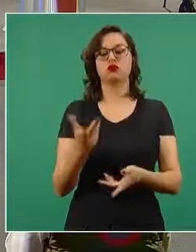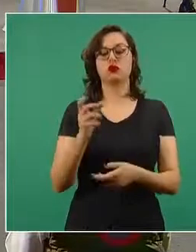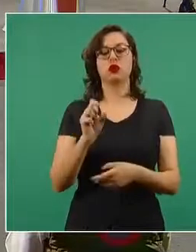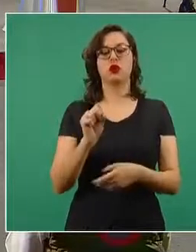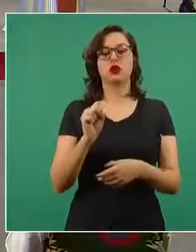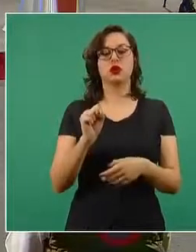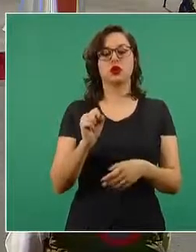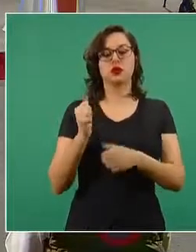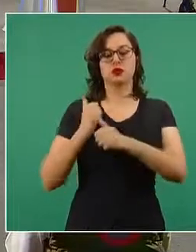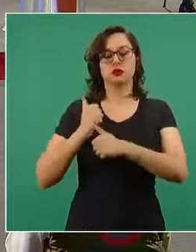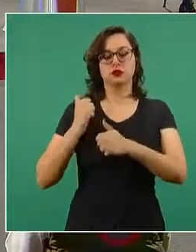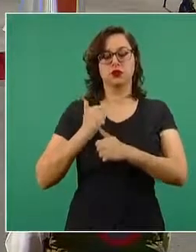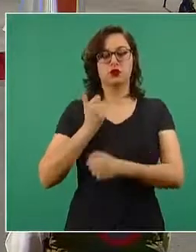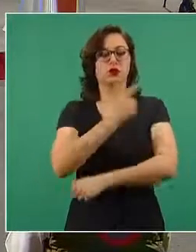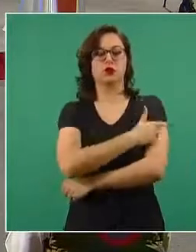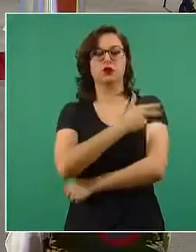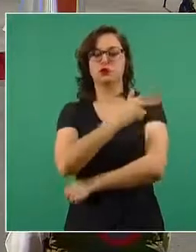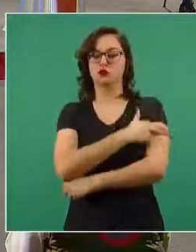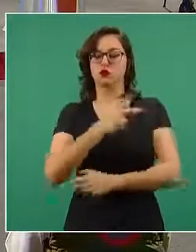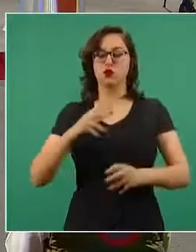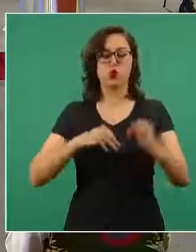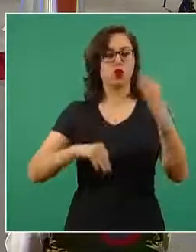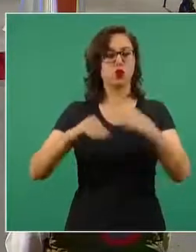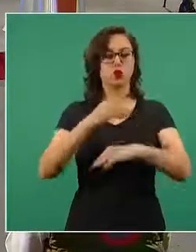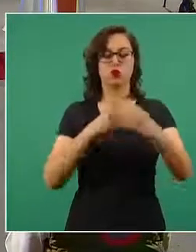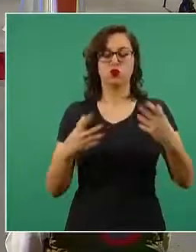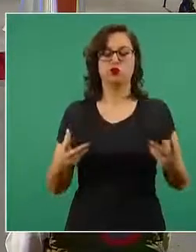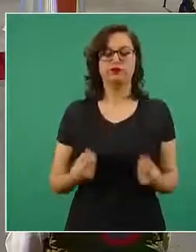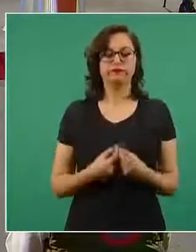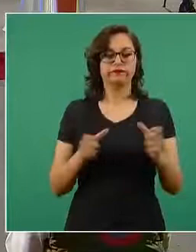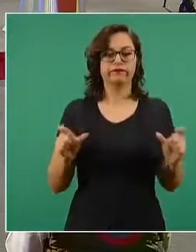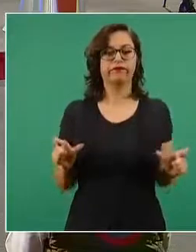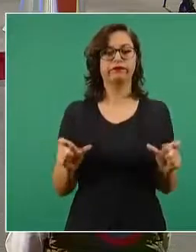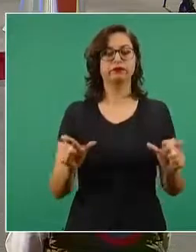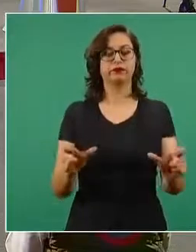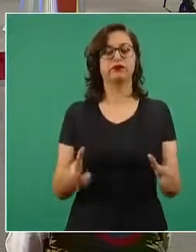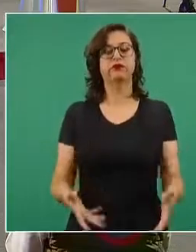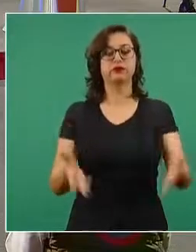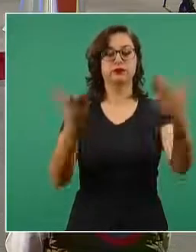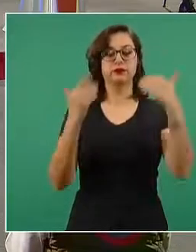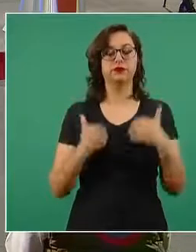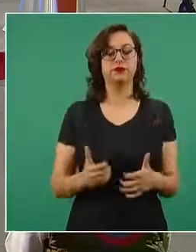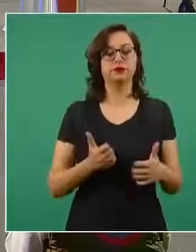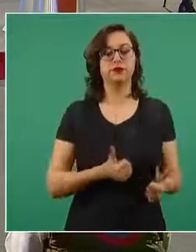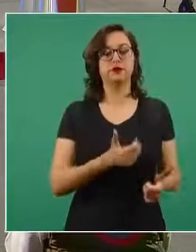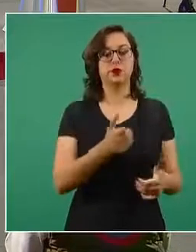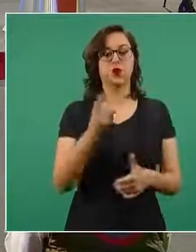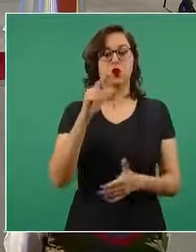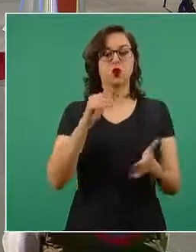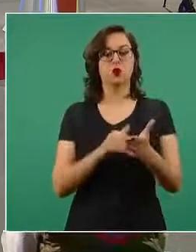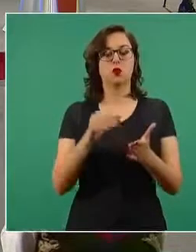sigue, por favor, es un resumen de esta actividad. Las dosis transportadas,